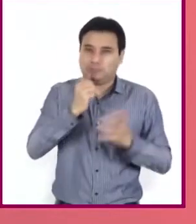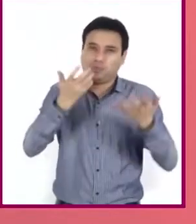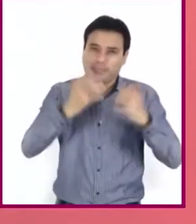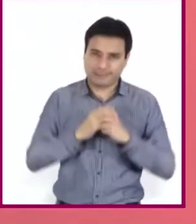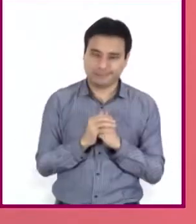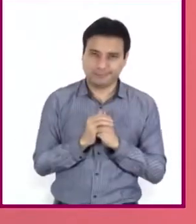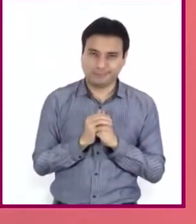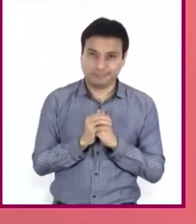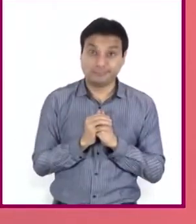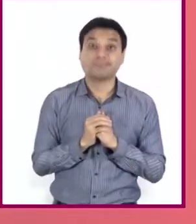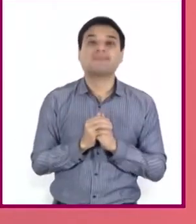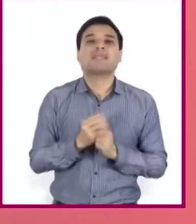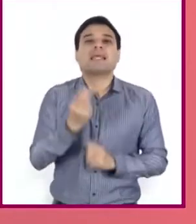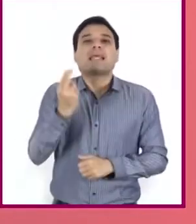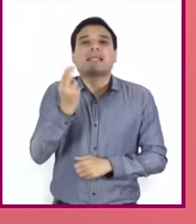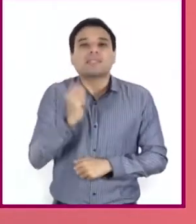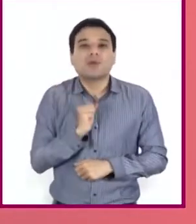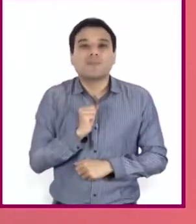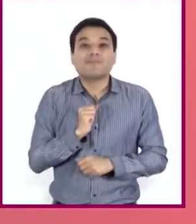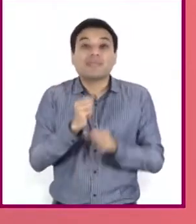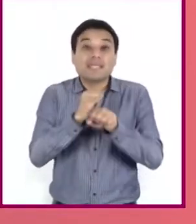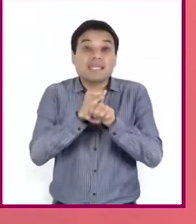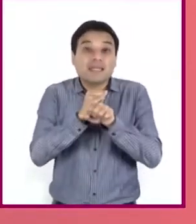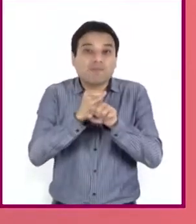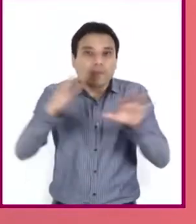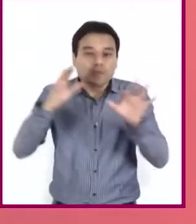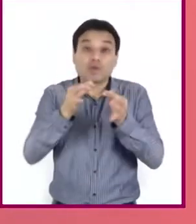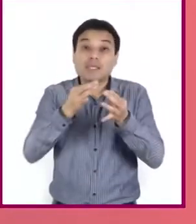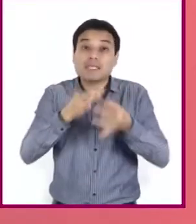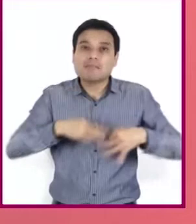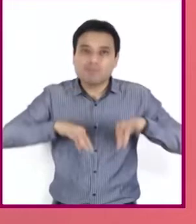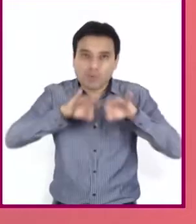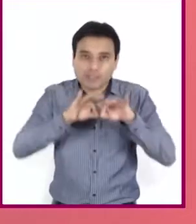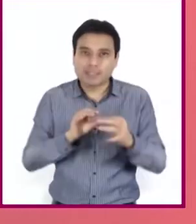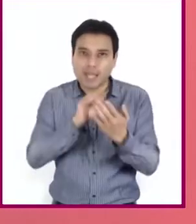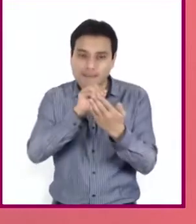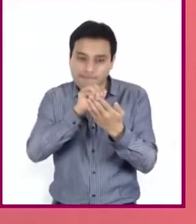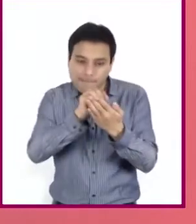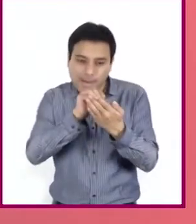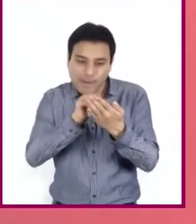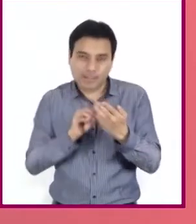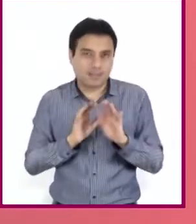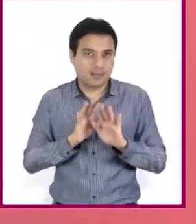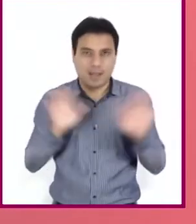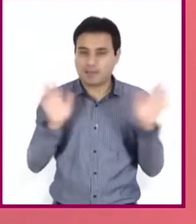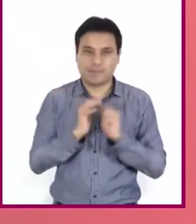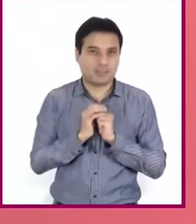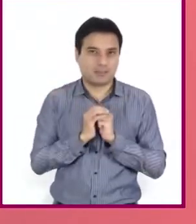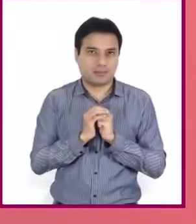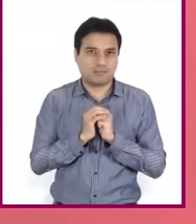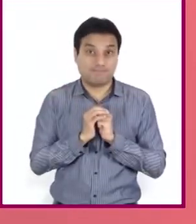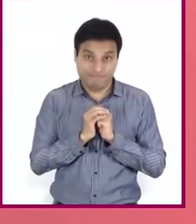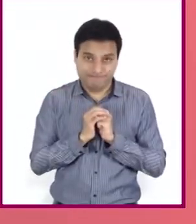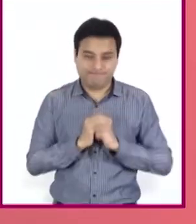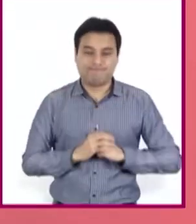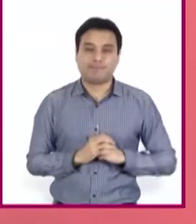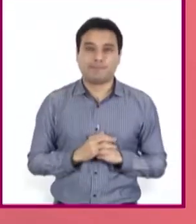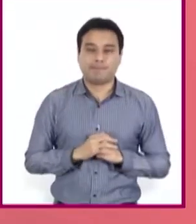se trata de incluir solo la información importante y que les sirva para los propósitos de su